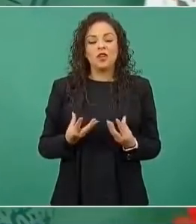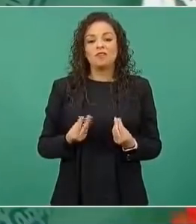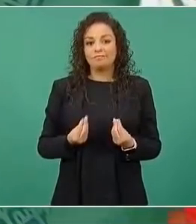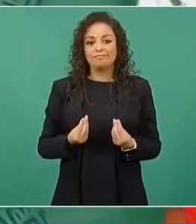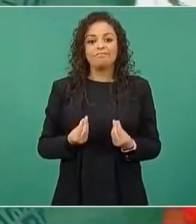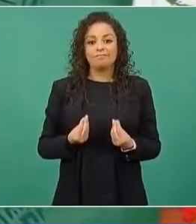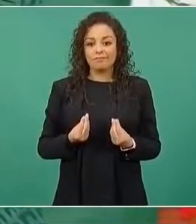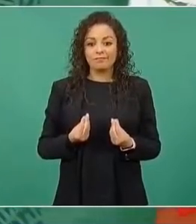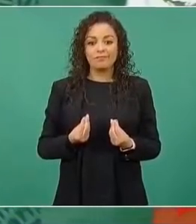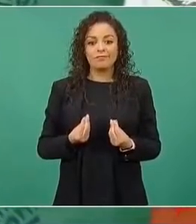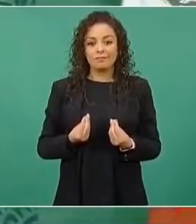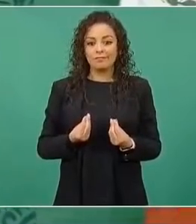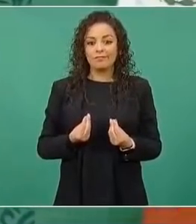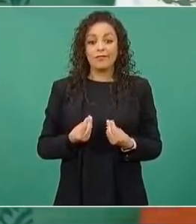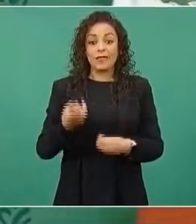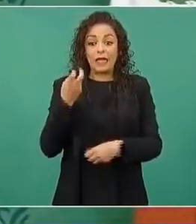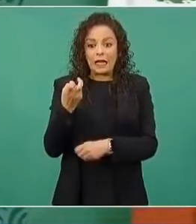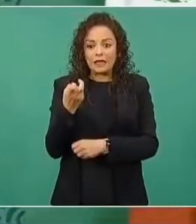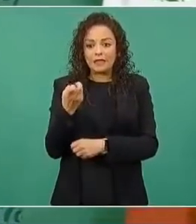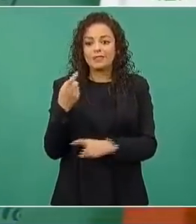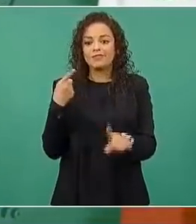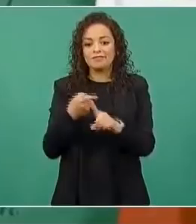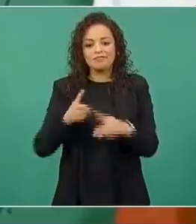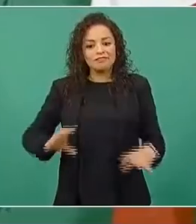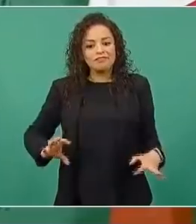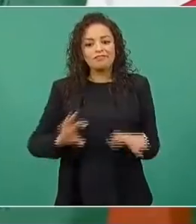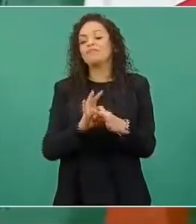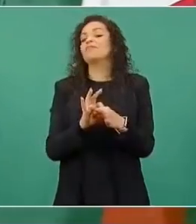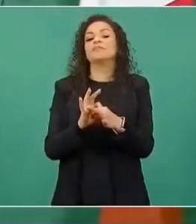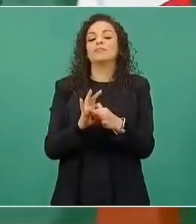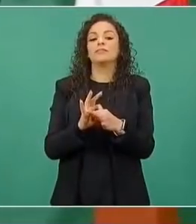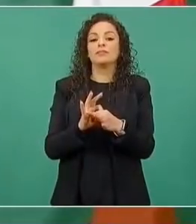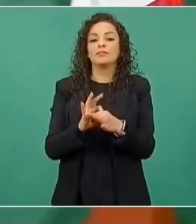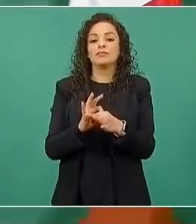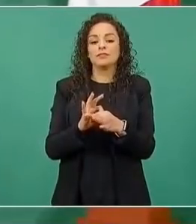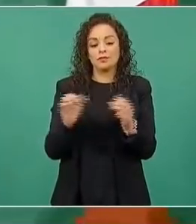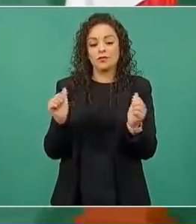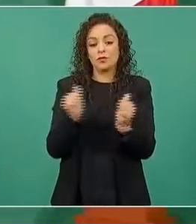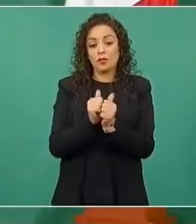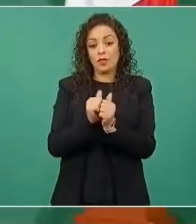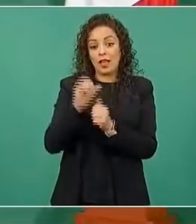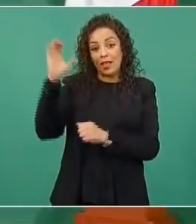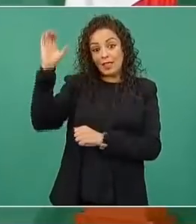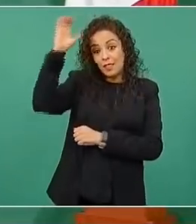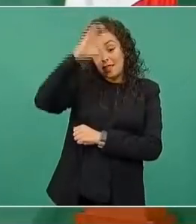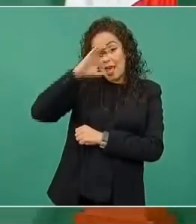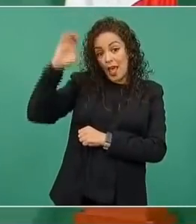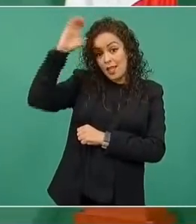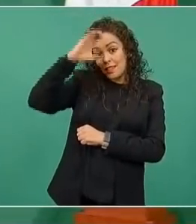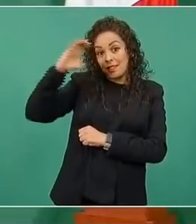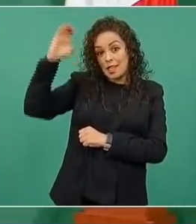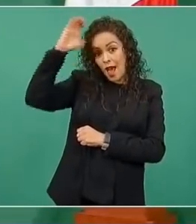Y esto pues tiene que ver con la ciencia, ¿no? También.